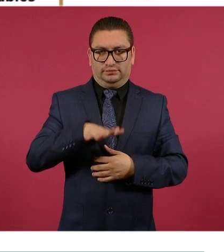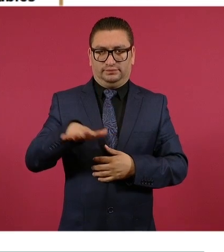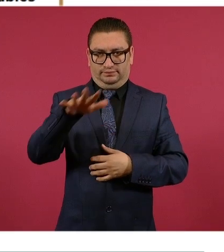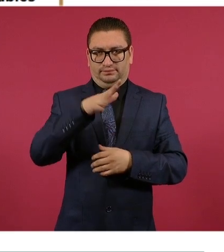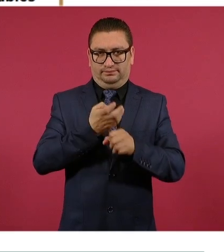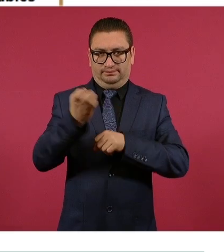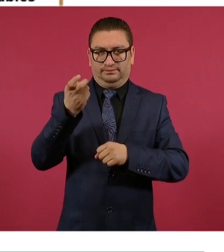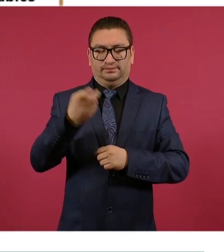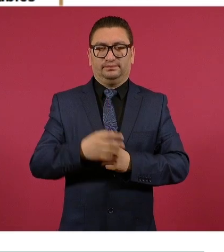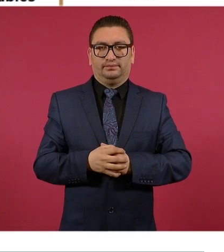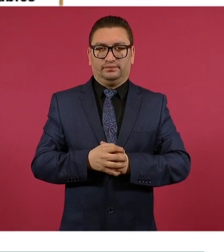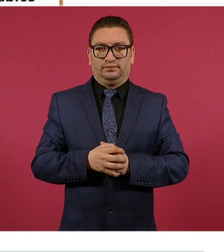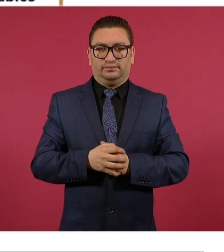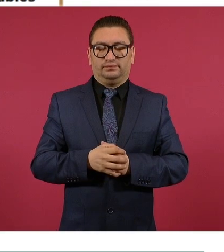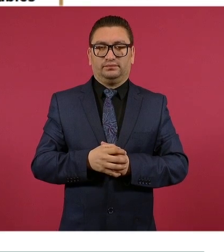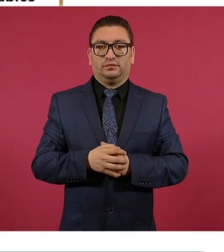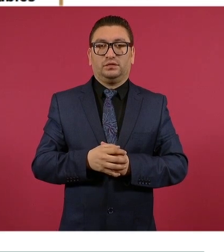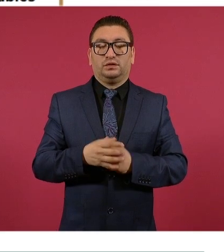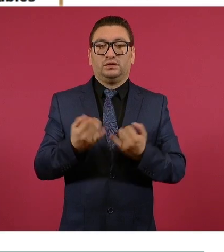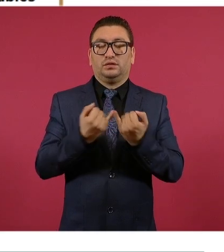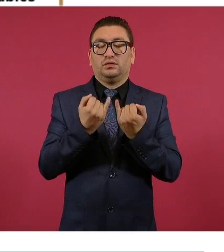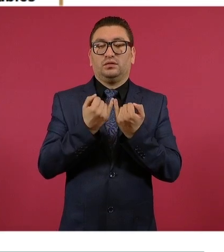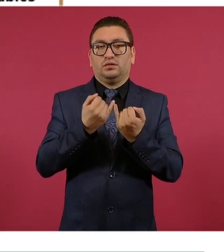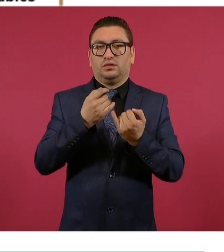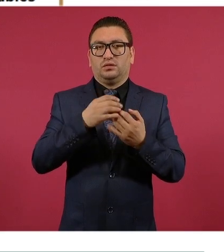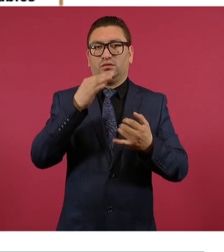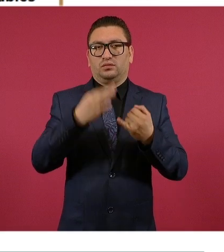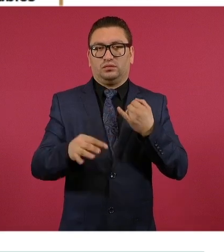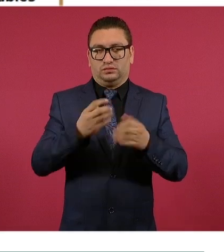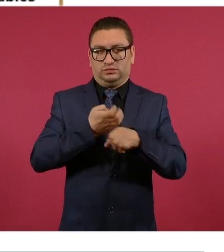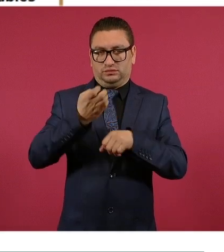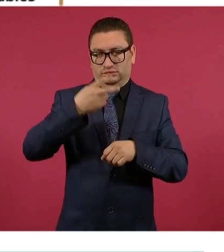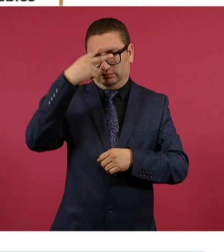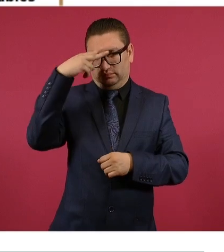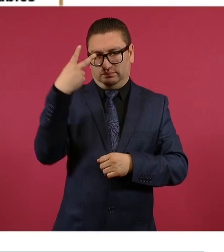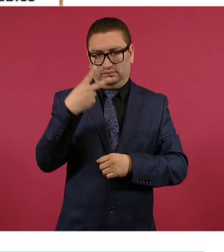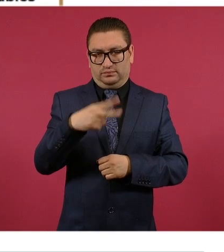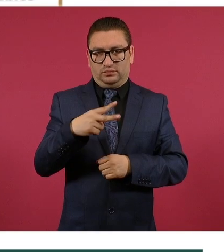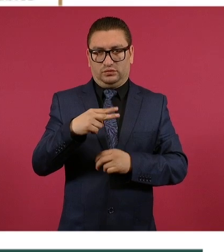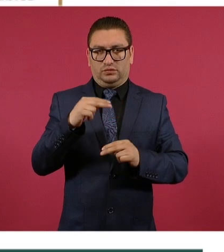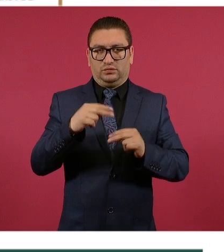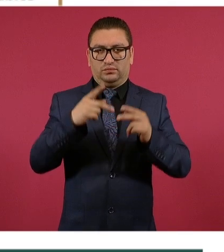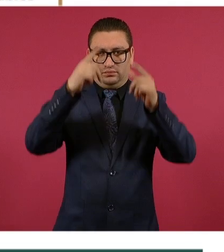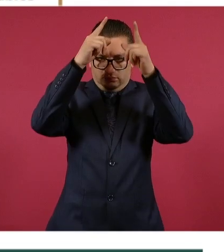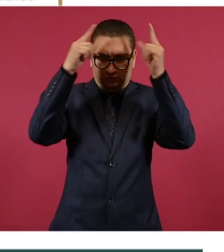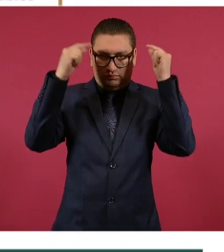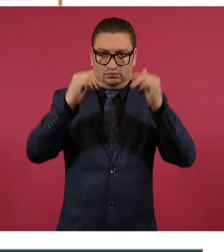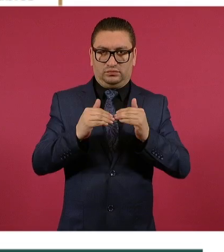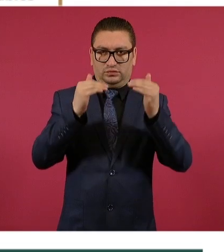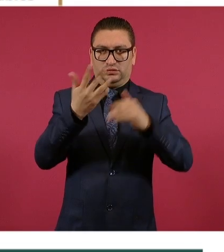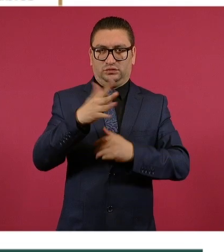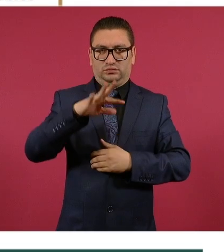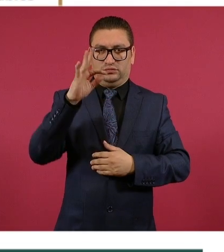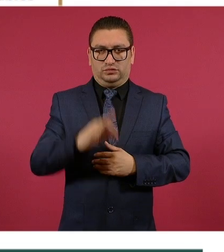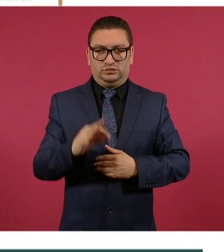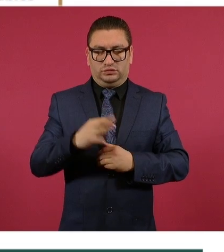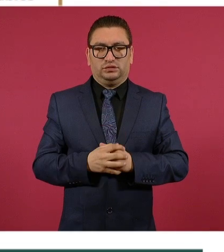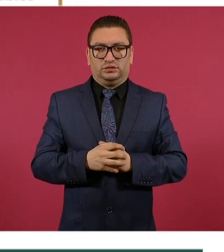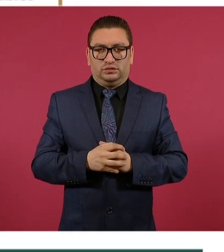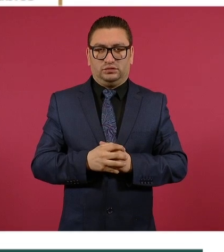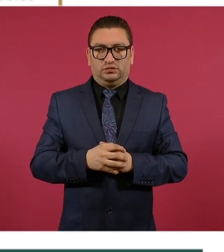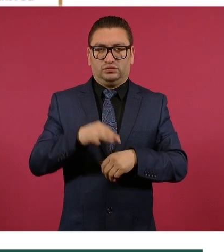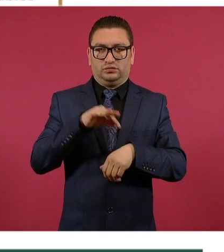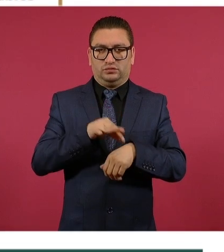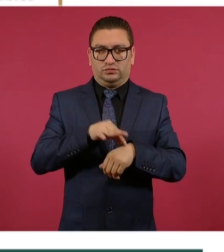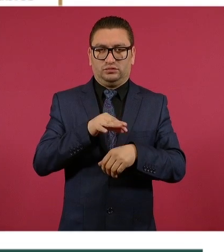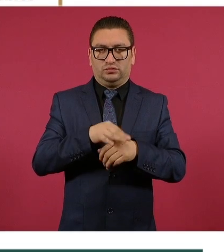ese estado, en Tijuana. Y finalmente el Estado de México, que ha incrementado su personal de enfermería en 10%. En el caso de médicos